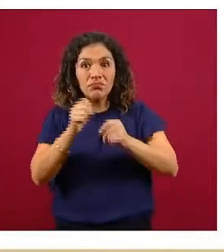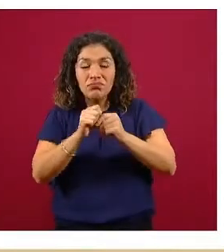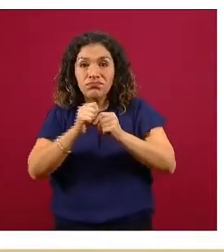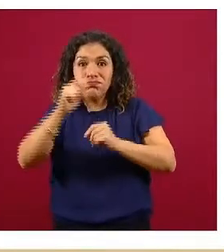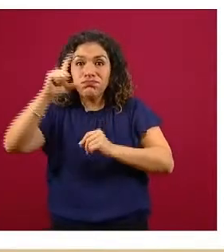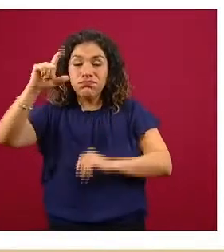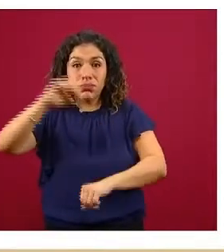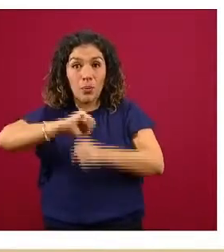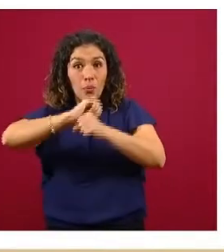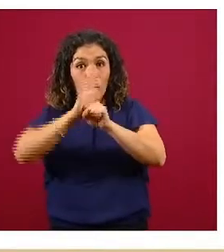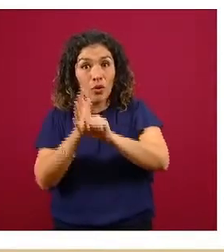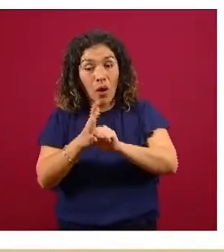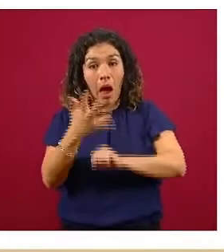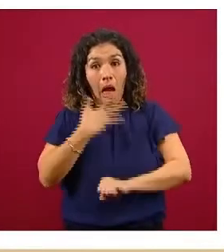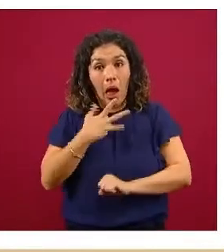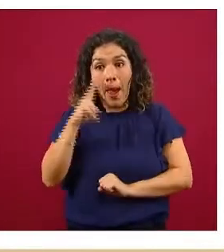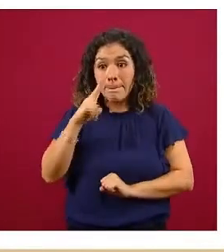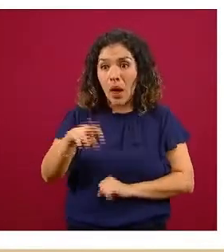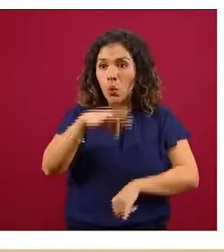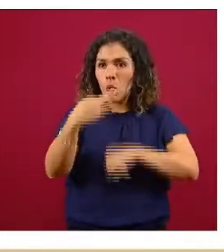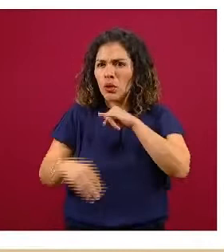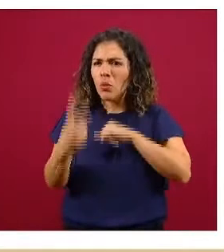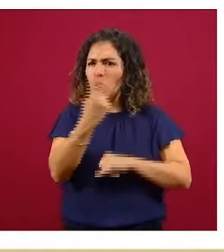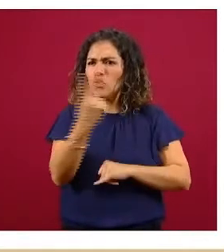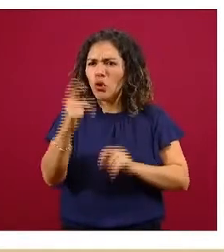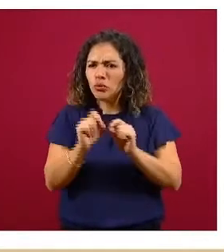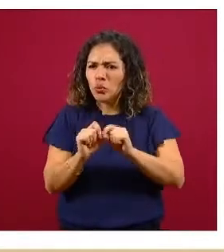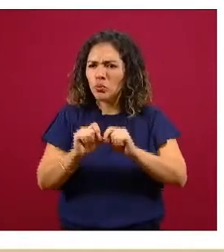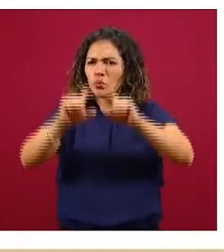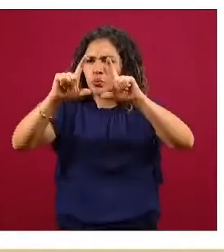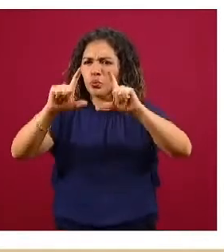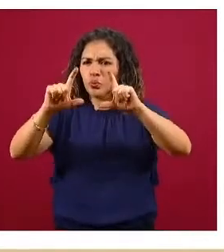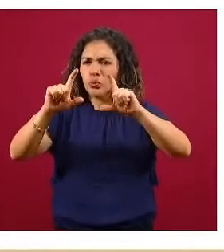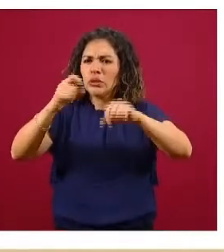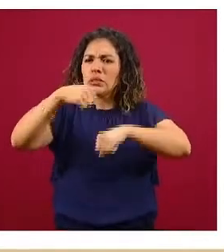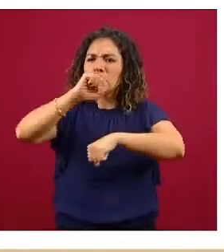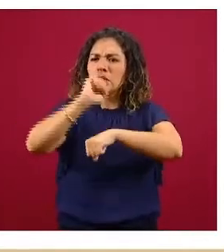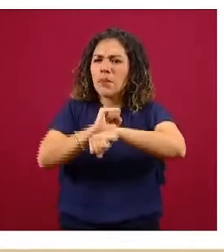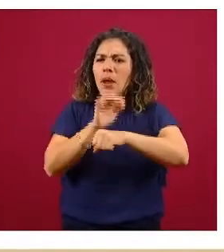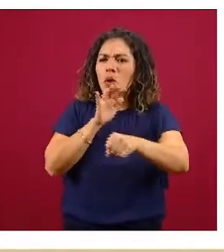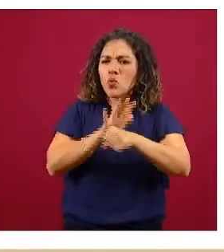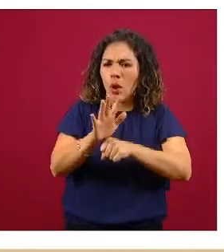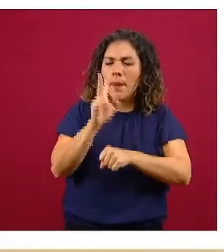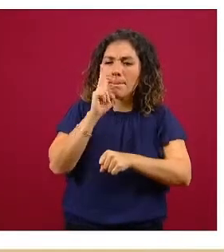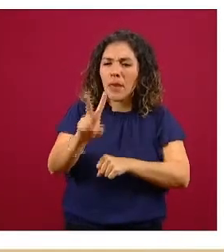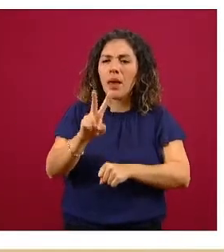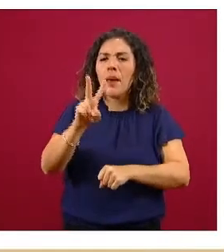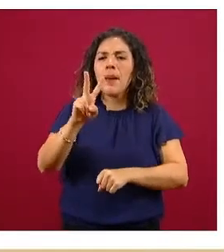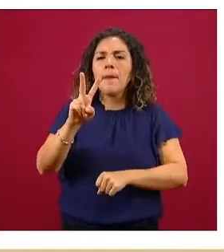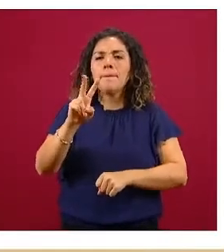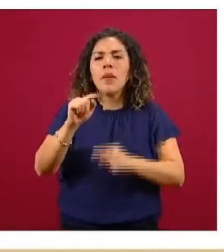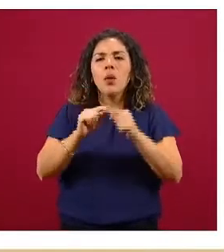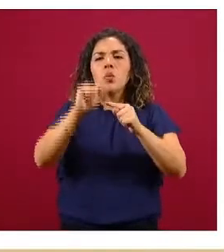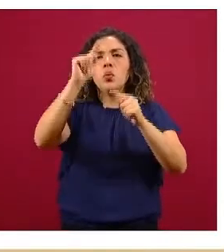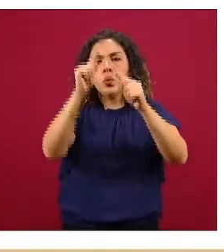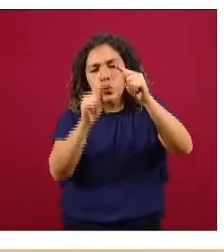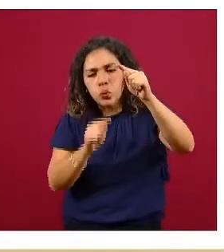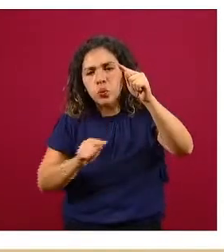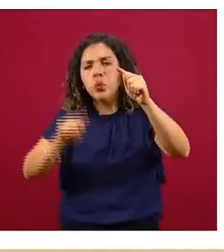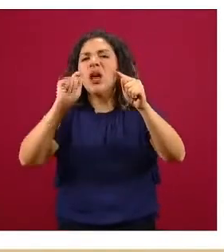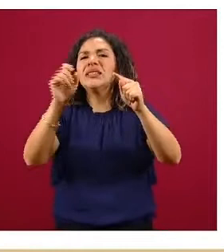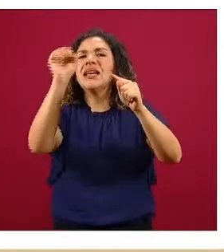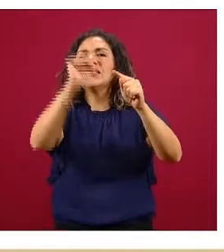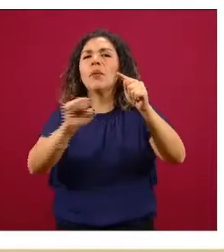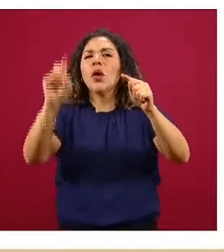también podemos notar en los últimos dos picos, los picos están en la semana, los valles se forman por los fines de semana, sábados y